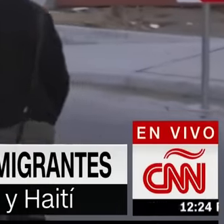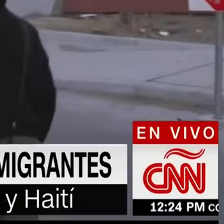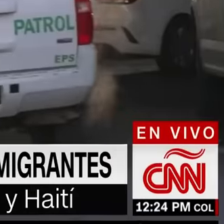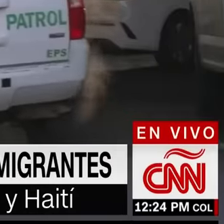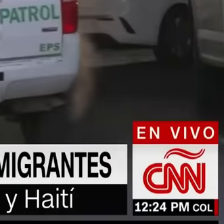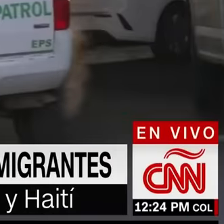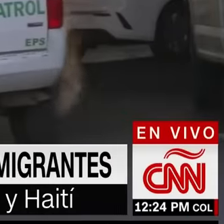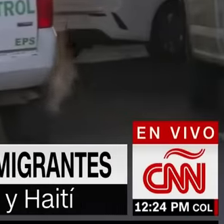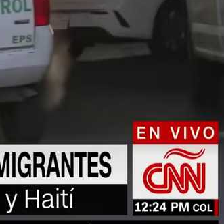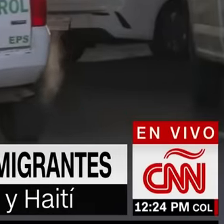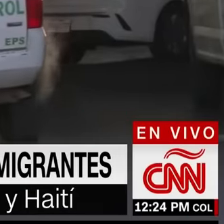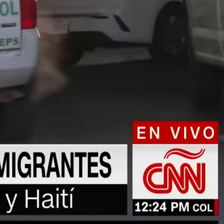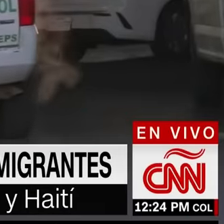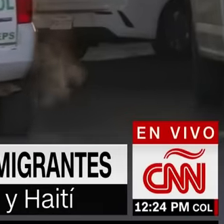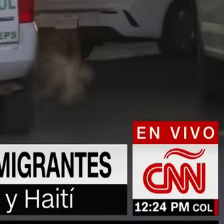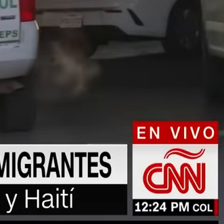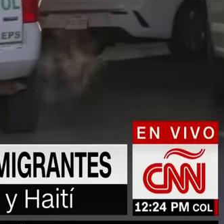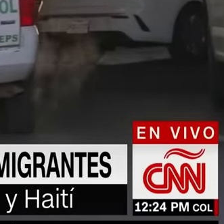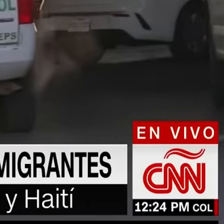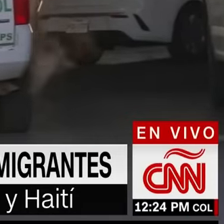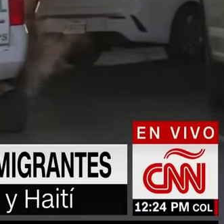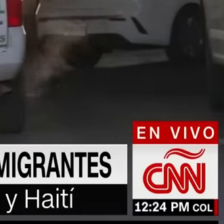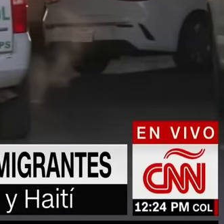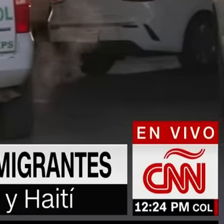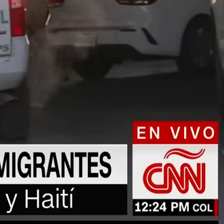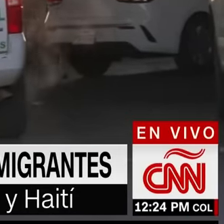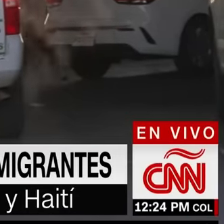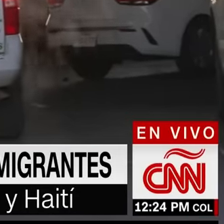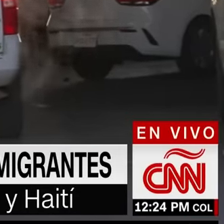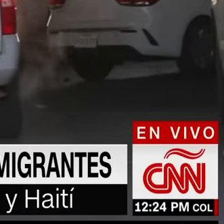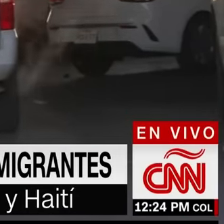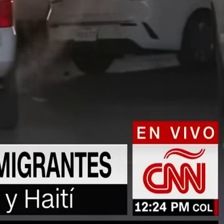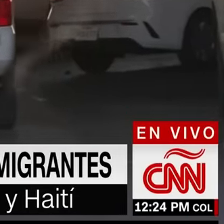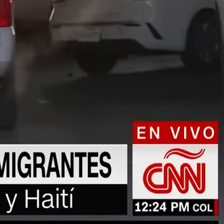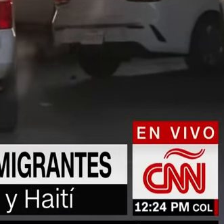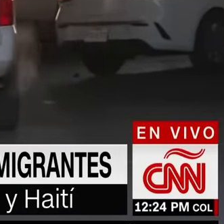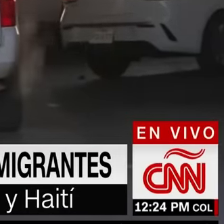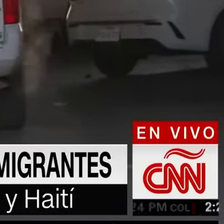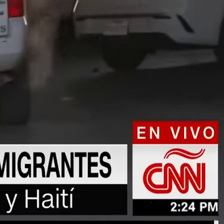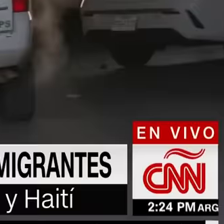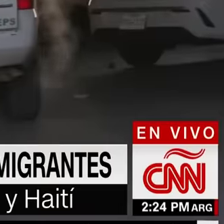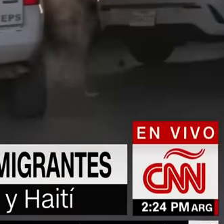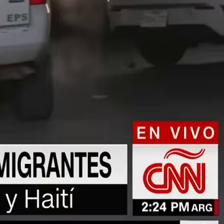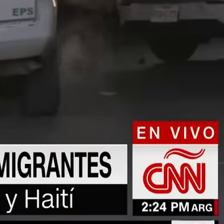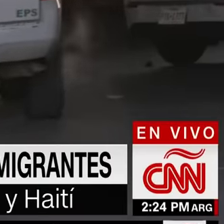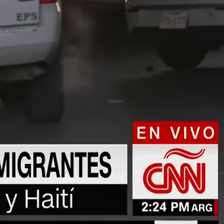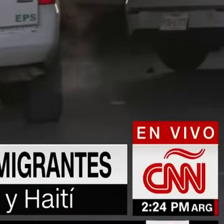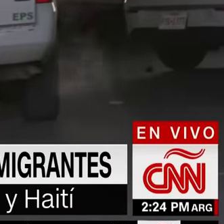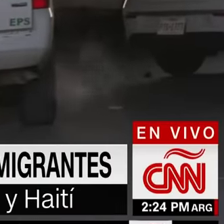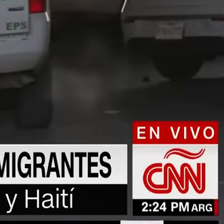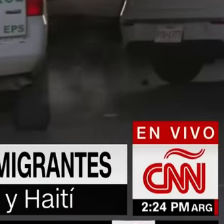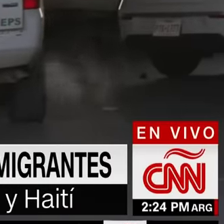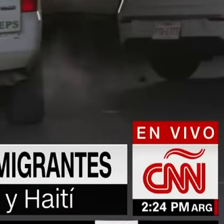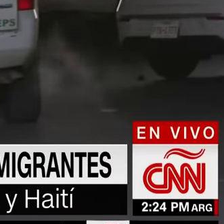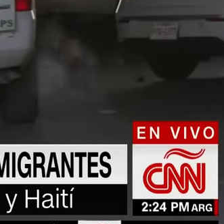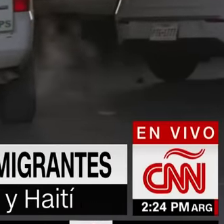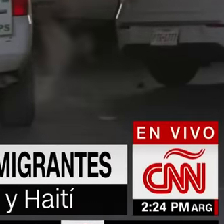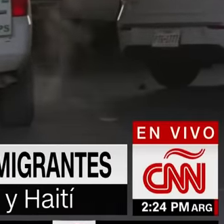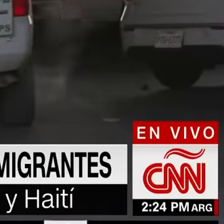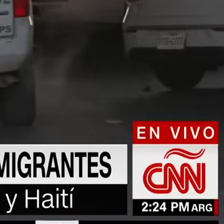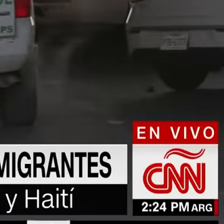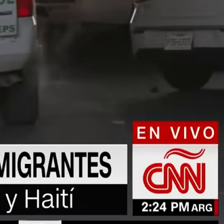una información importante que nos llega de México y es que las autoridades, una fuente del gobierno federal mexicano